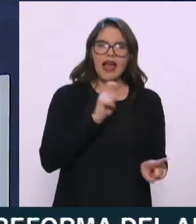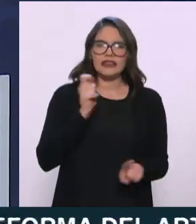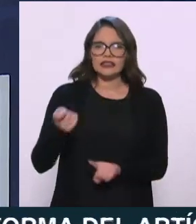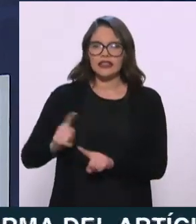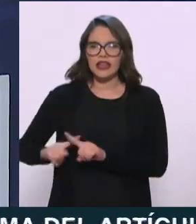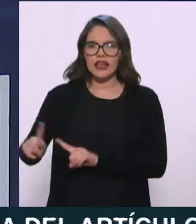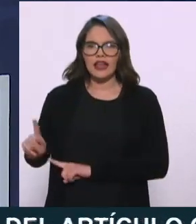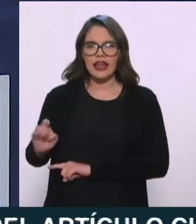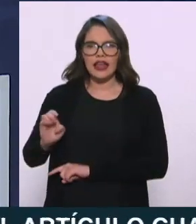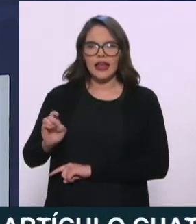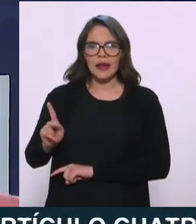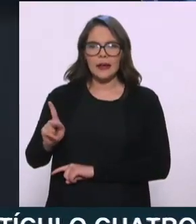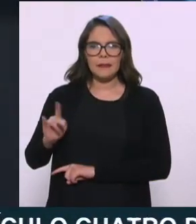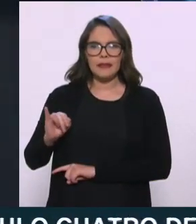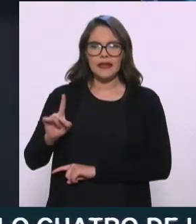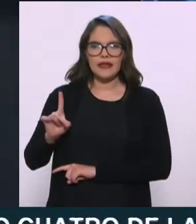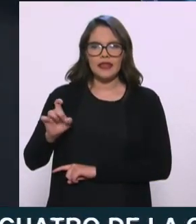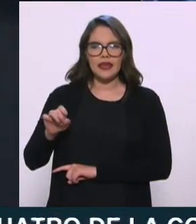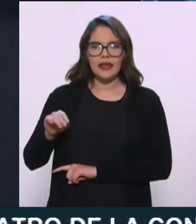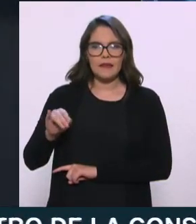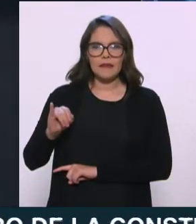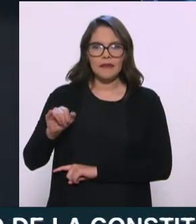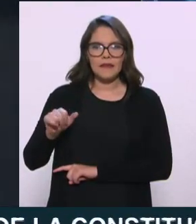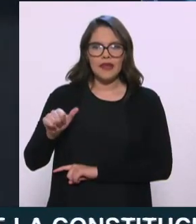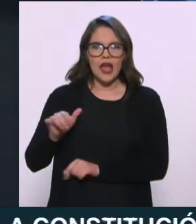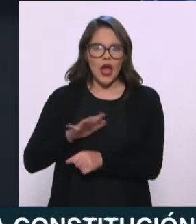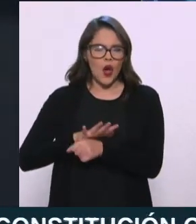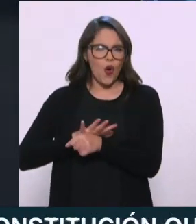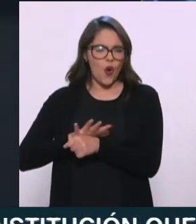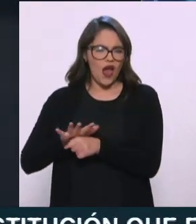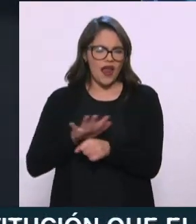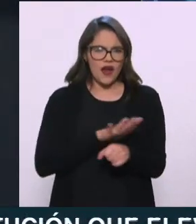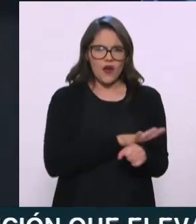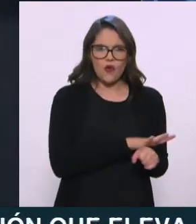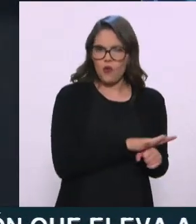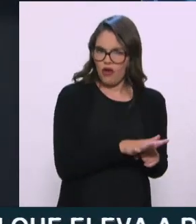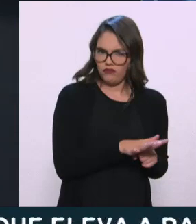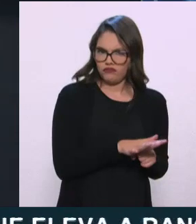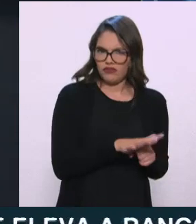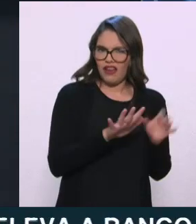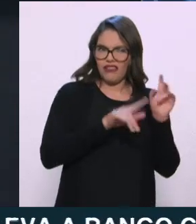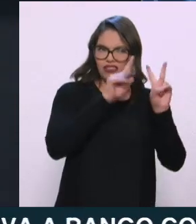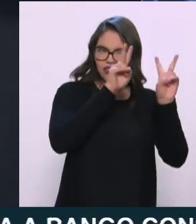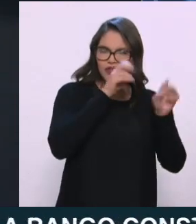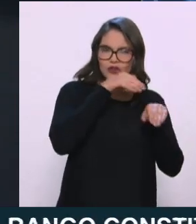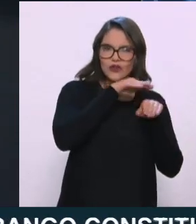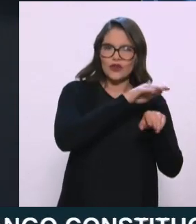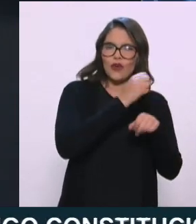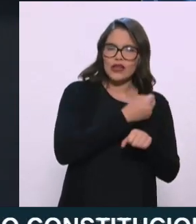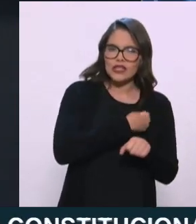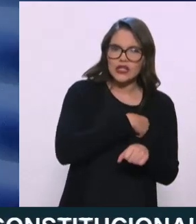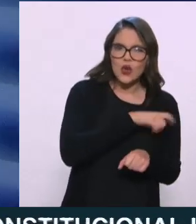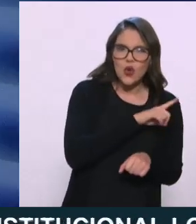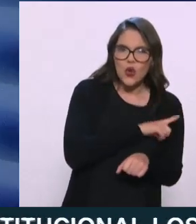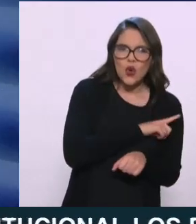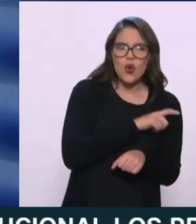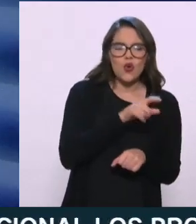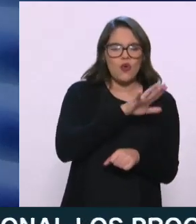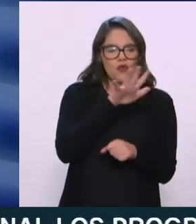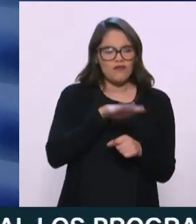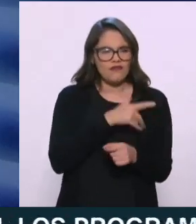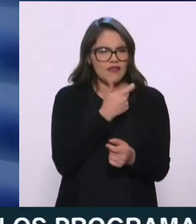son las implicaciones de esta declaratoria de pandemia en el ámbito de la salud, de la economía, en